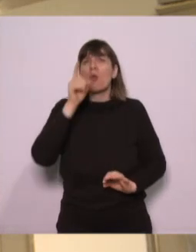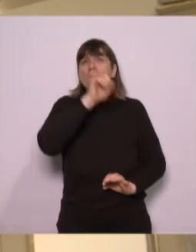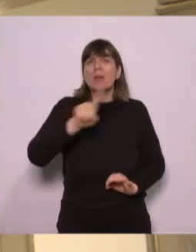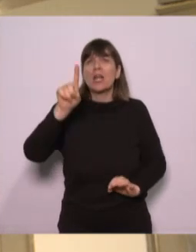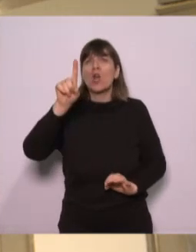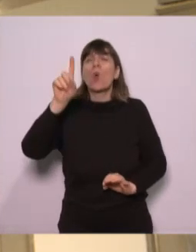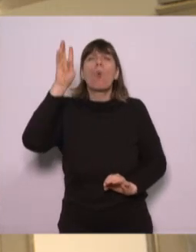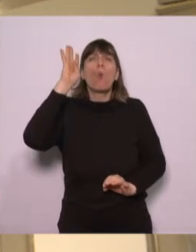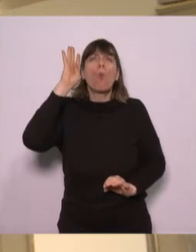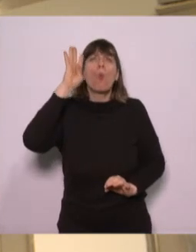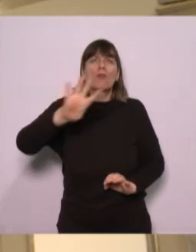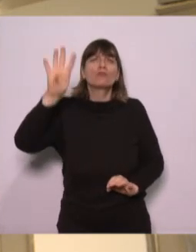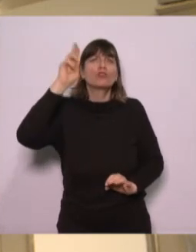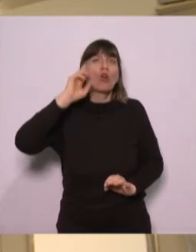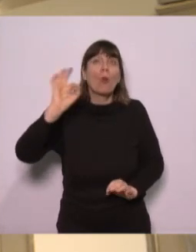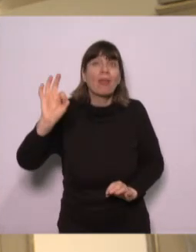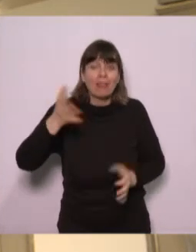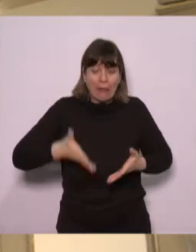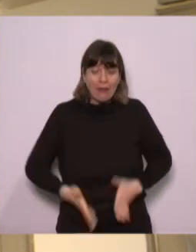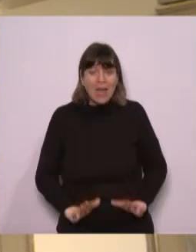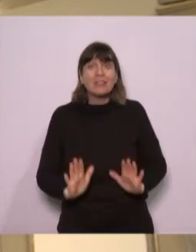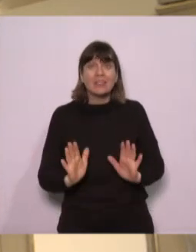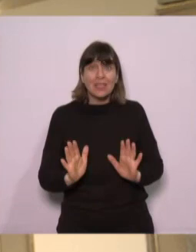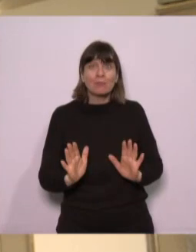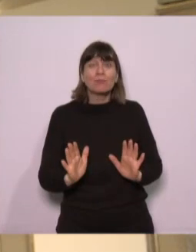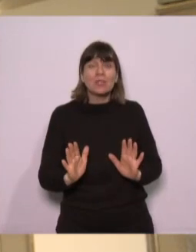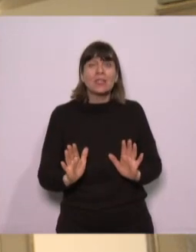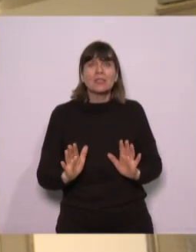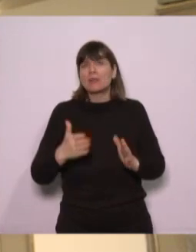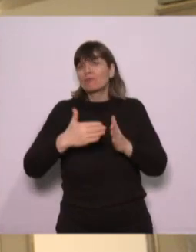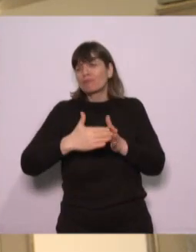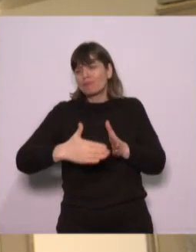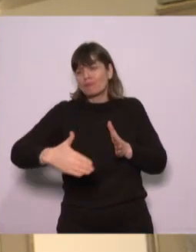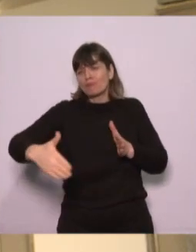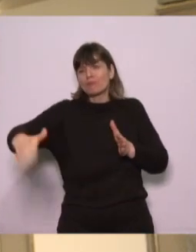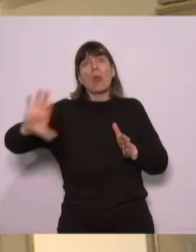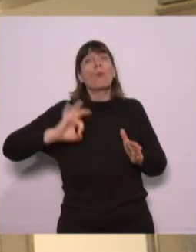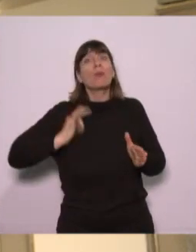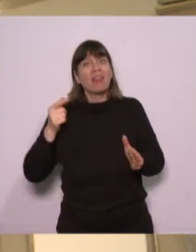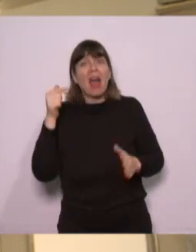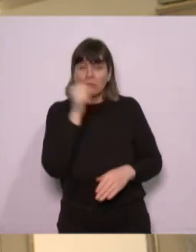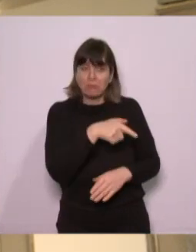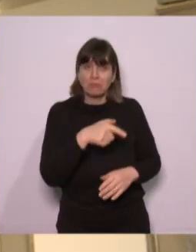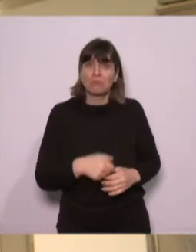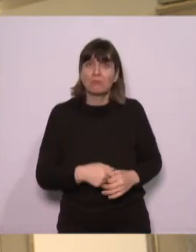1490 más o menos, nace y tiene una larga vida. En esa vida, primero,